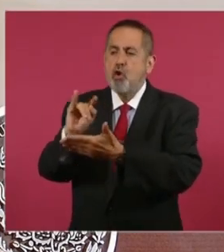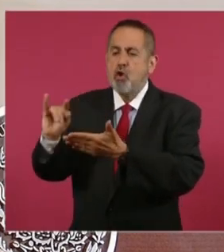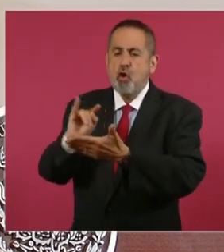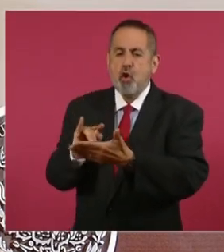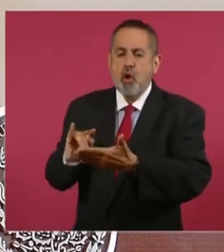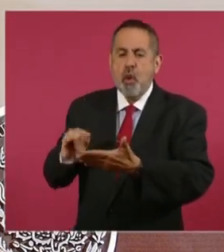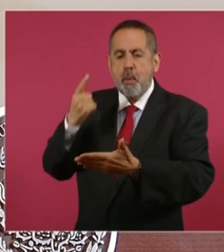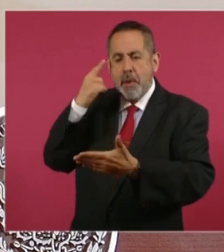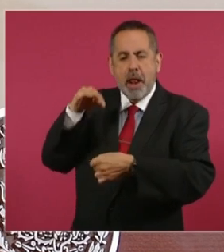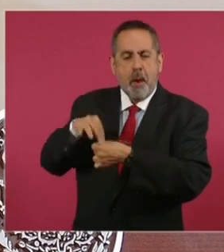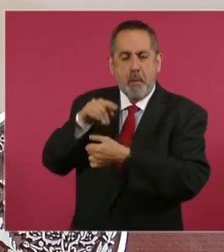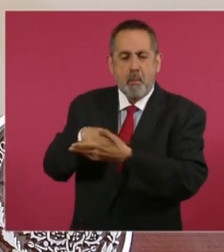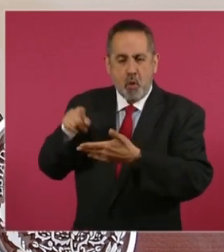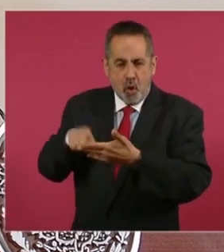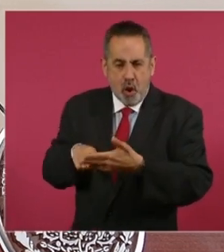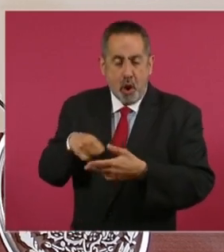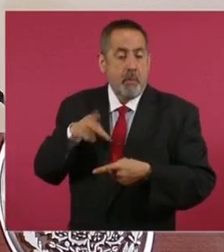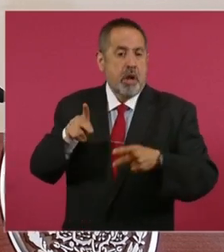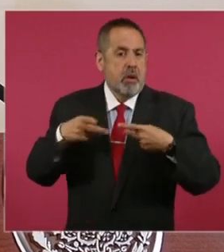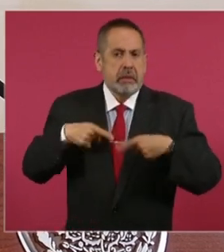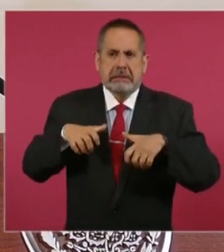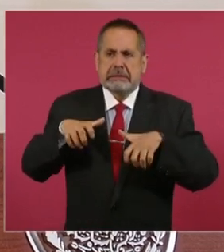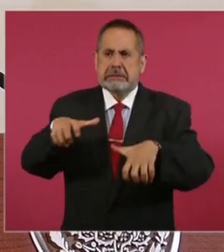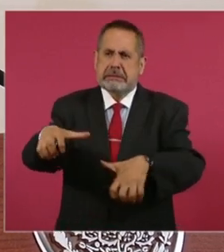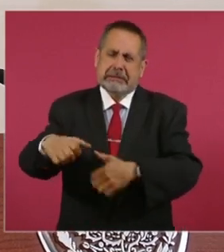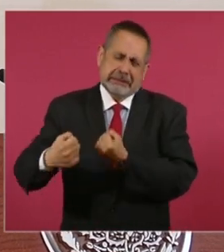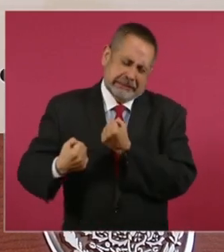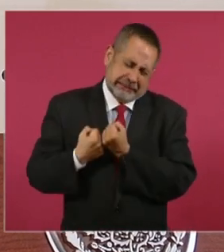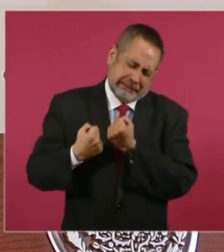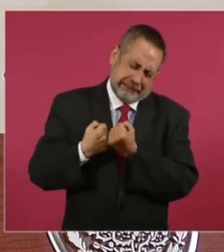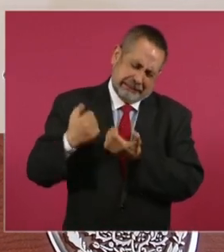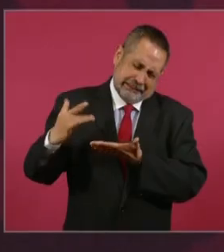pero la gente también me sacó adelante,